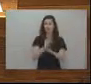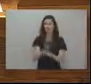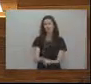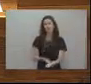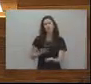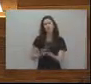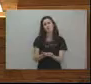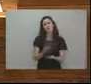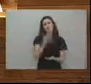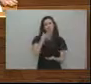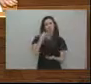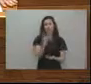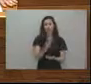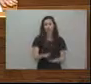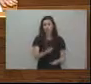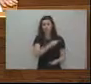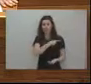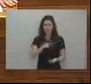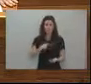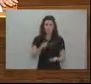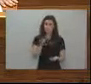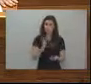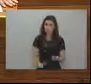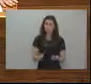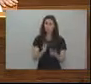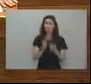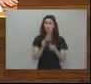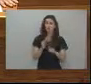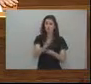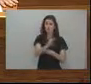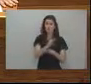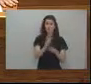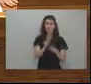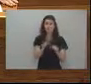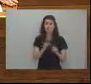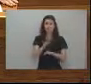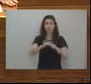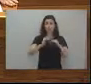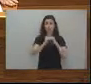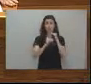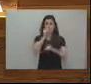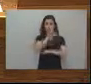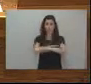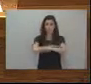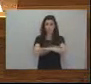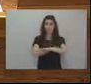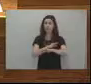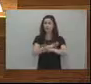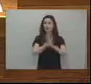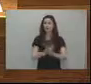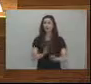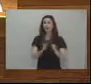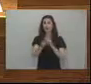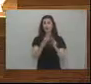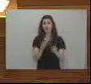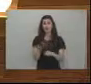no se conocían ni los nombres, ni los sueldos, ni las funciones de muchos de los altos cargos del Gobierno, ¿no? Y que ahí se estaba vulnerando o